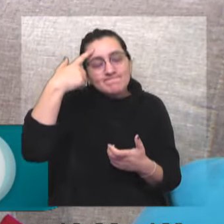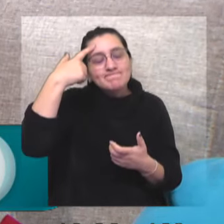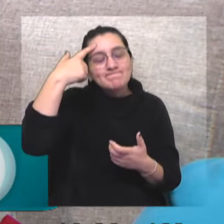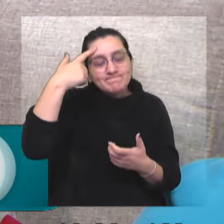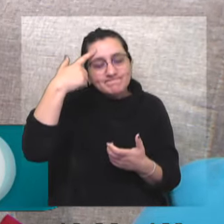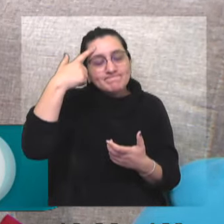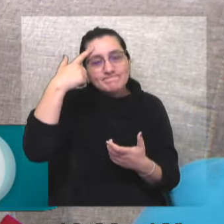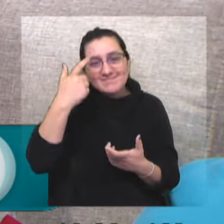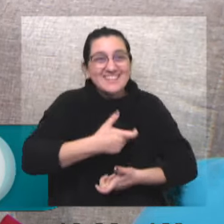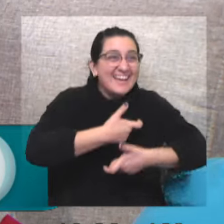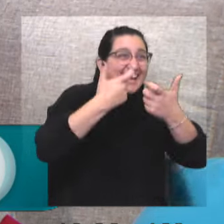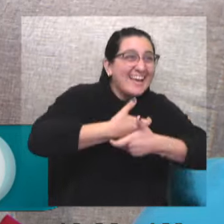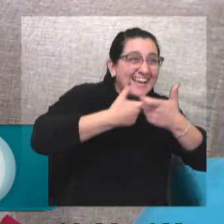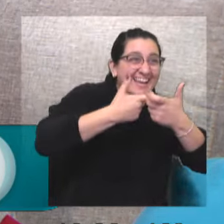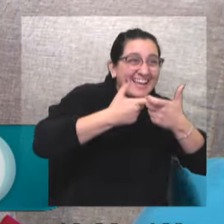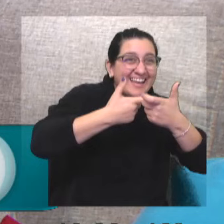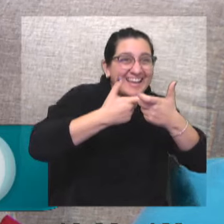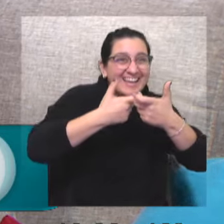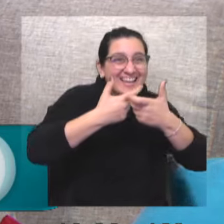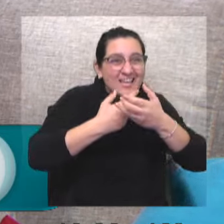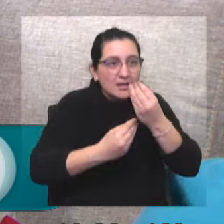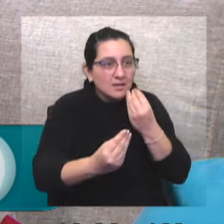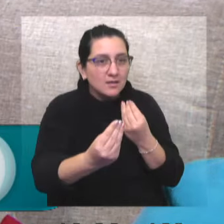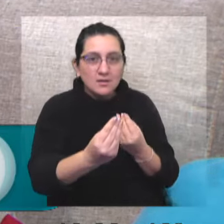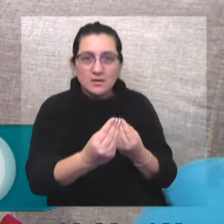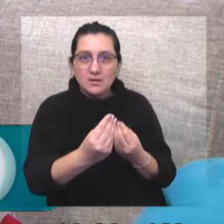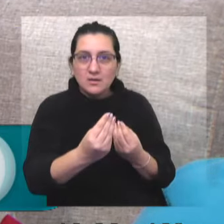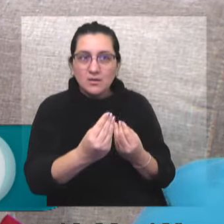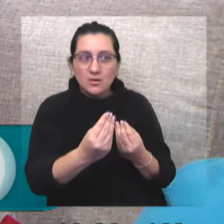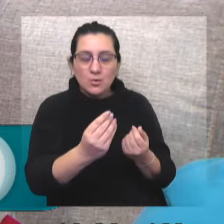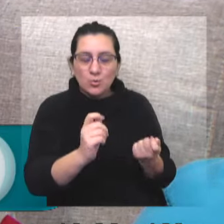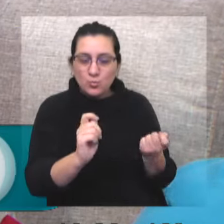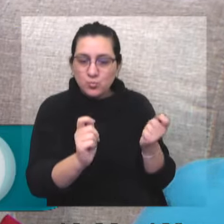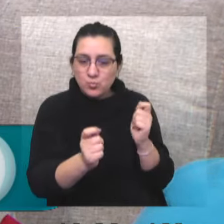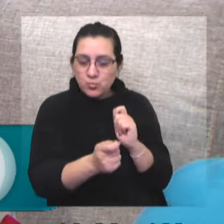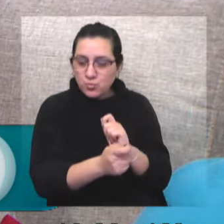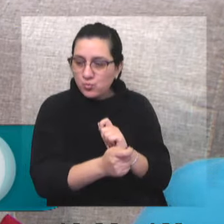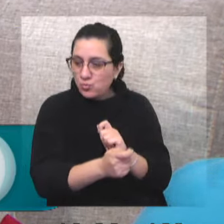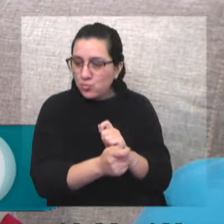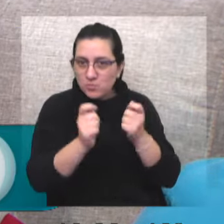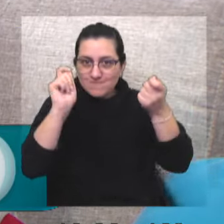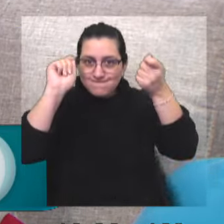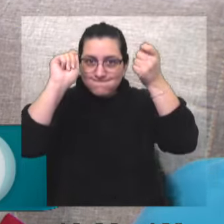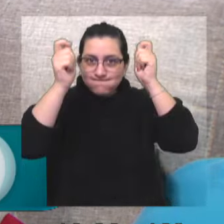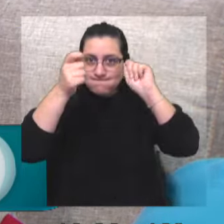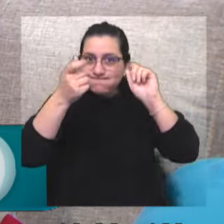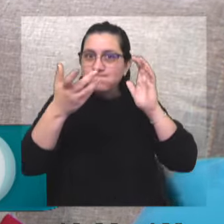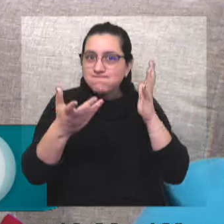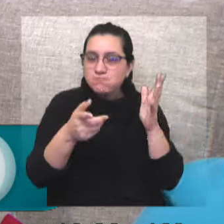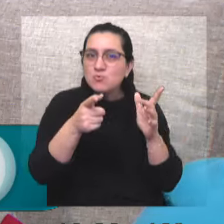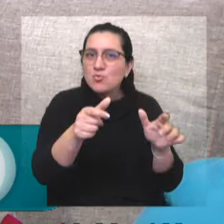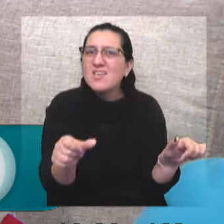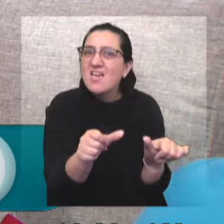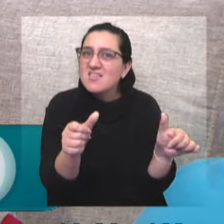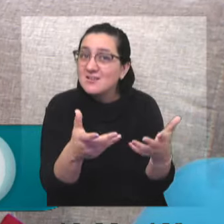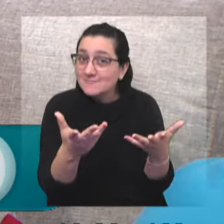Sí. Te estabas riendo hasta hace un rato y ahora sos vos el que está ahí y ahora, te está... y ahora sos vos el que está... ¿Cómo reaccionarías? ¿Qué harías? Usted en su casa, ¿qué haría si fuese